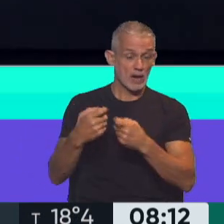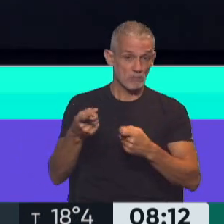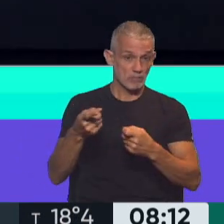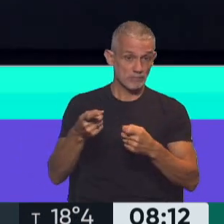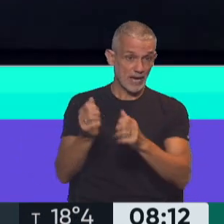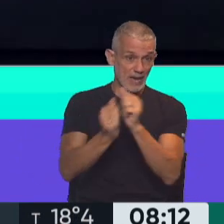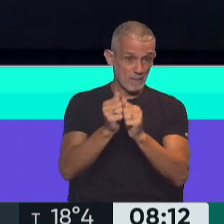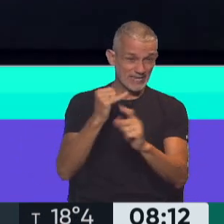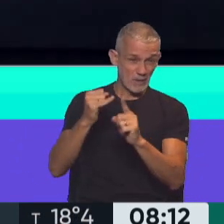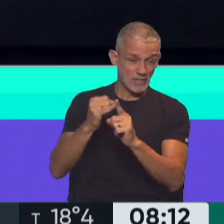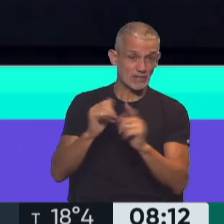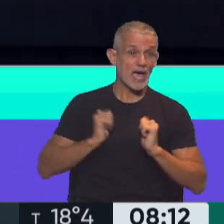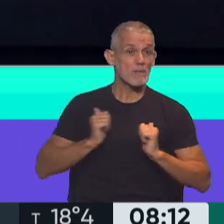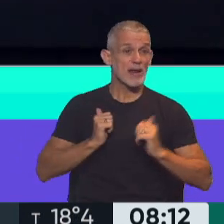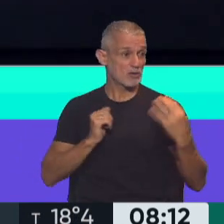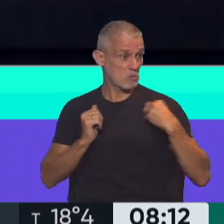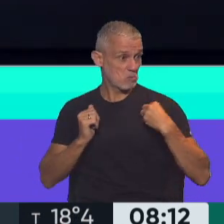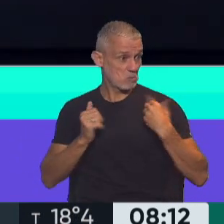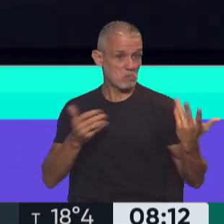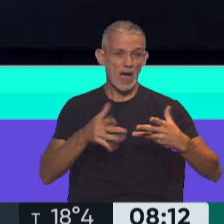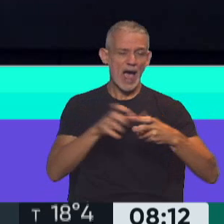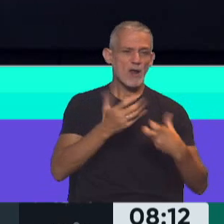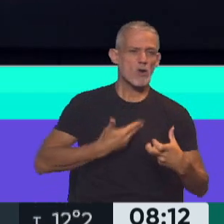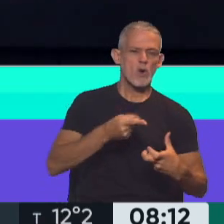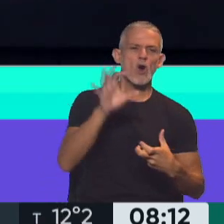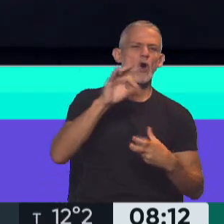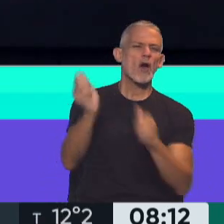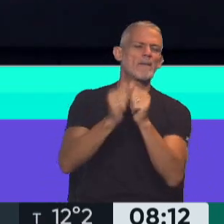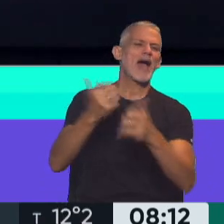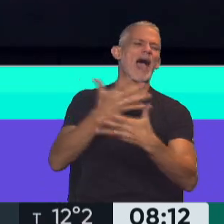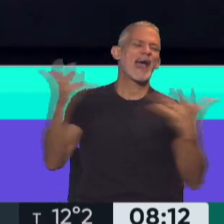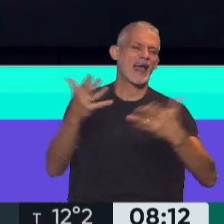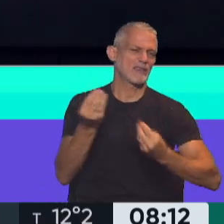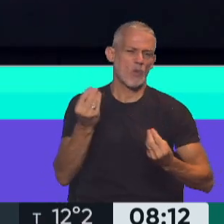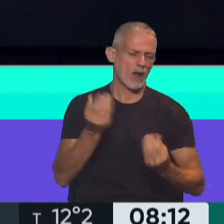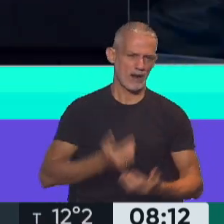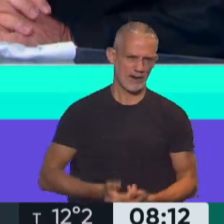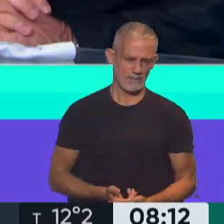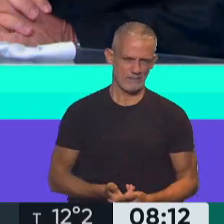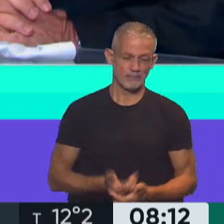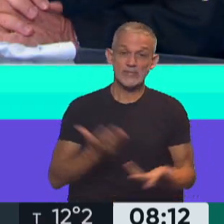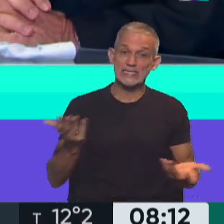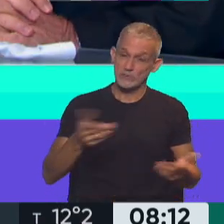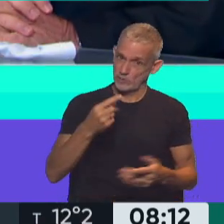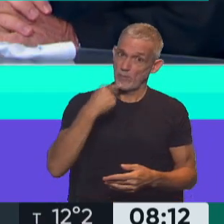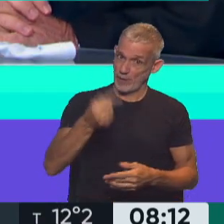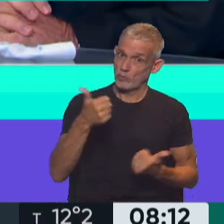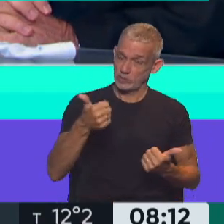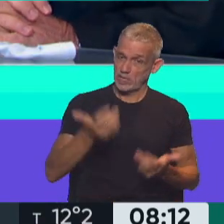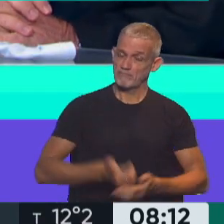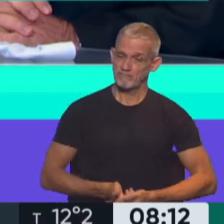esa convocatoria empresaria van a ir por ahí más las cámaras de grandes empresas? ¿Qué esperas? Mira, es muy buena la